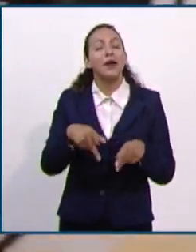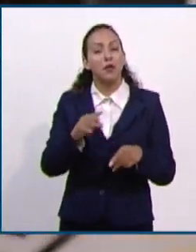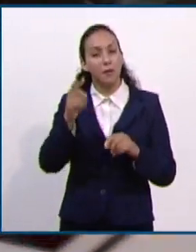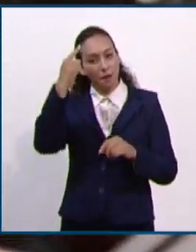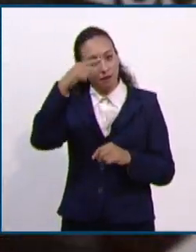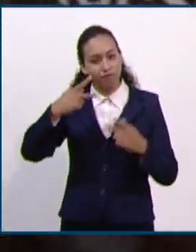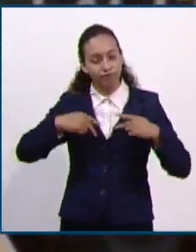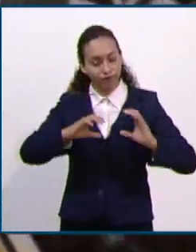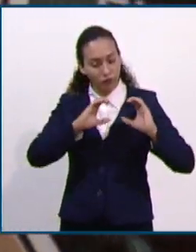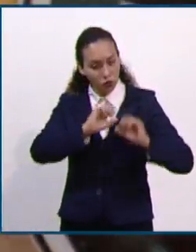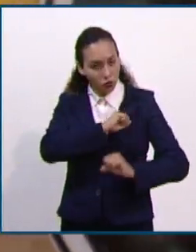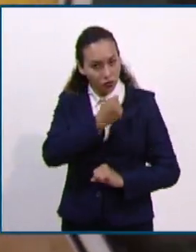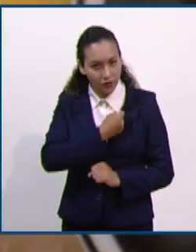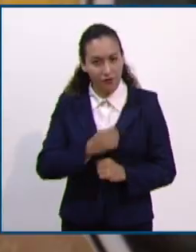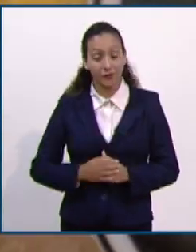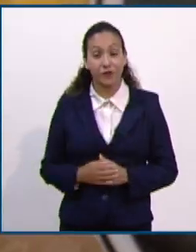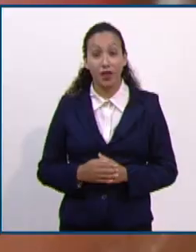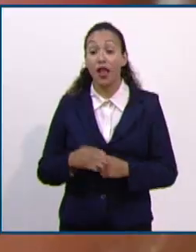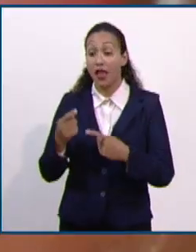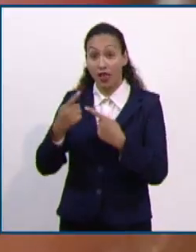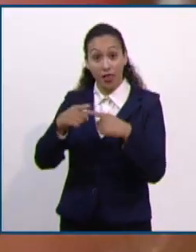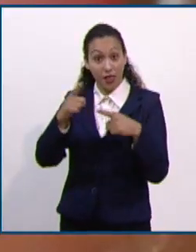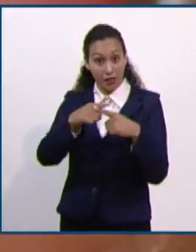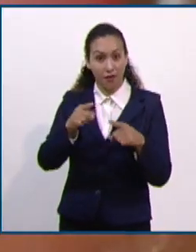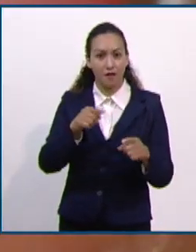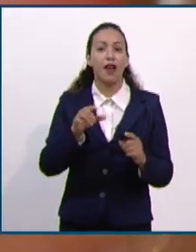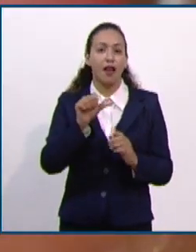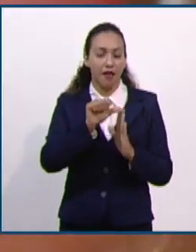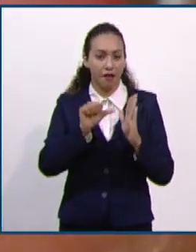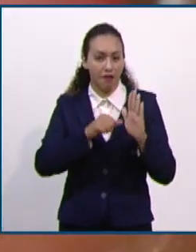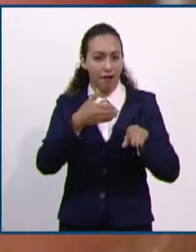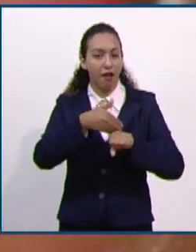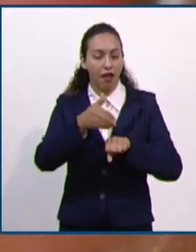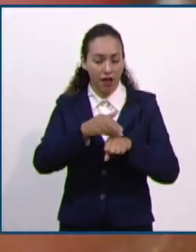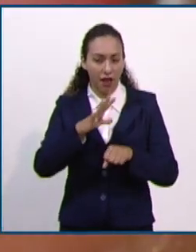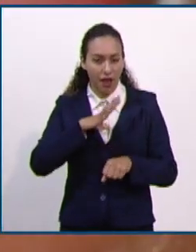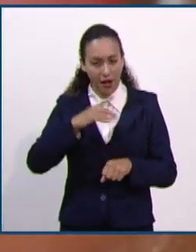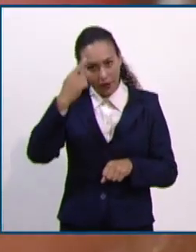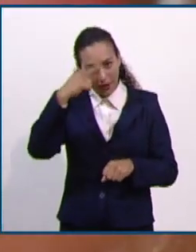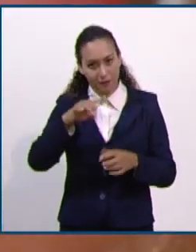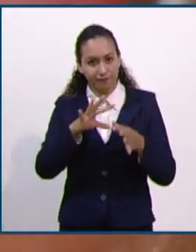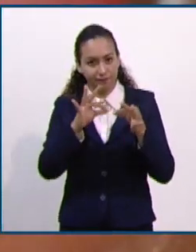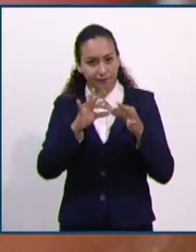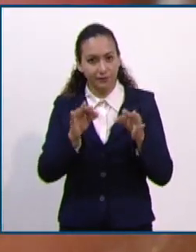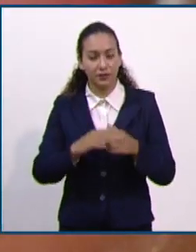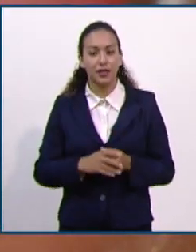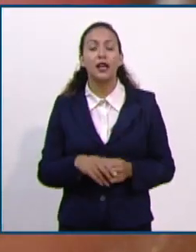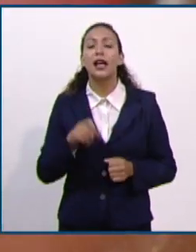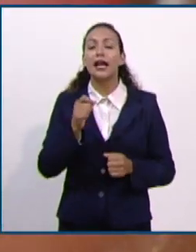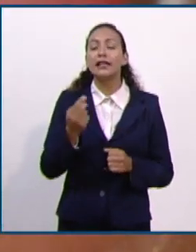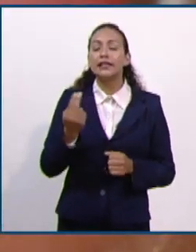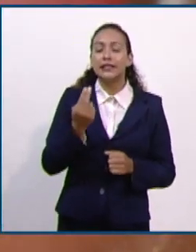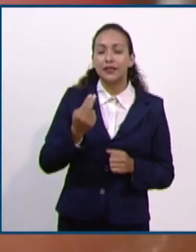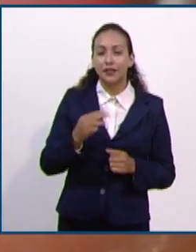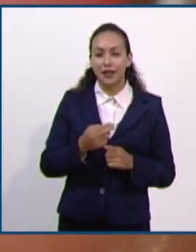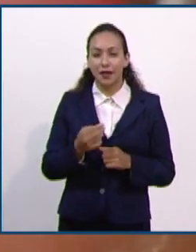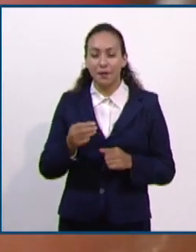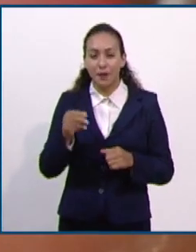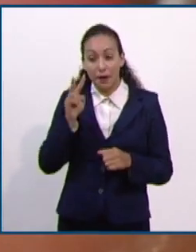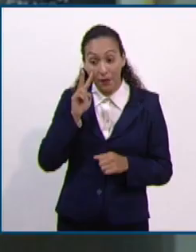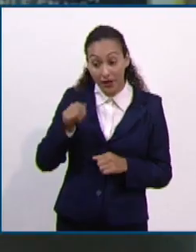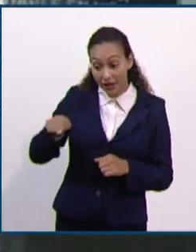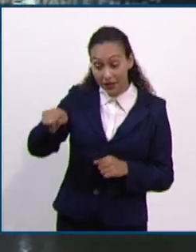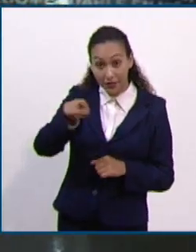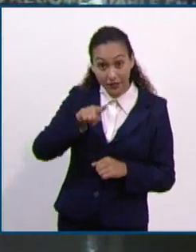situación que también se reclama en diversos numerales de la norma oficial en la materia. También deberá definir si las disposiciones que obligan